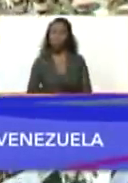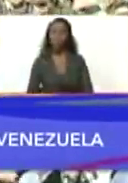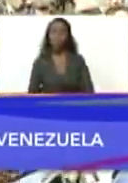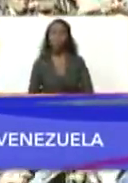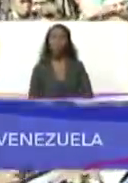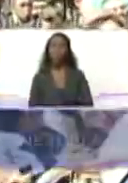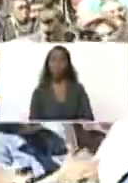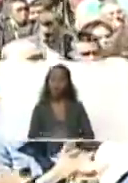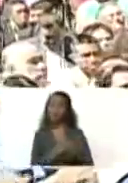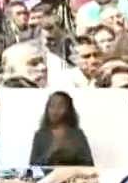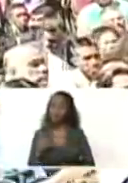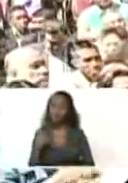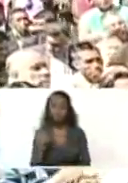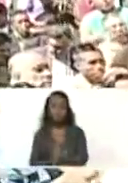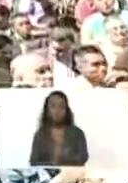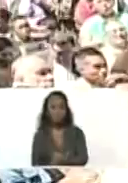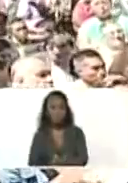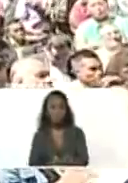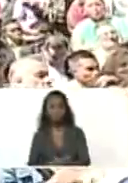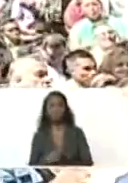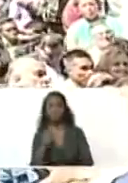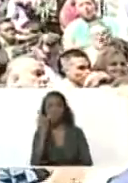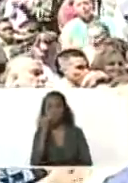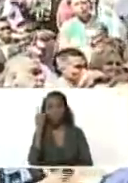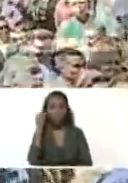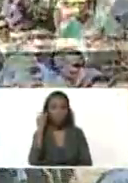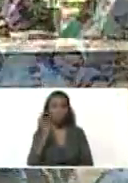queridas hermanas, queridos hermanos,